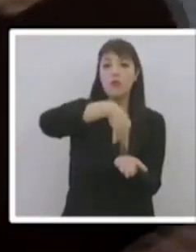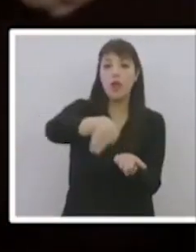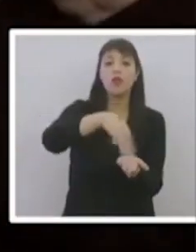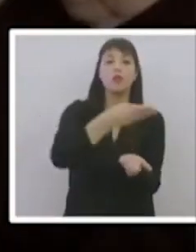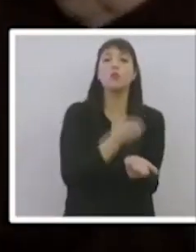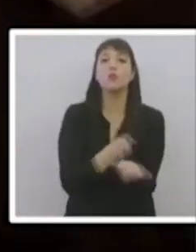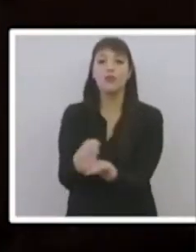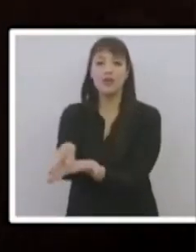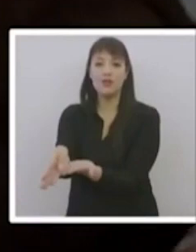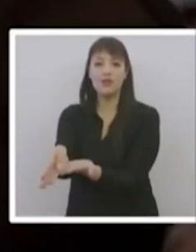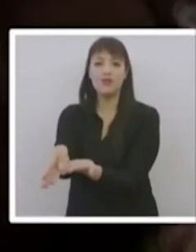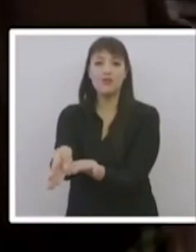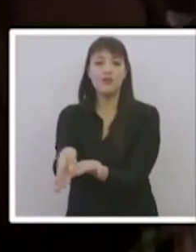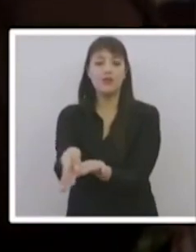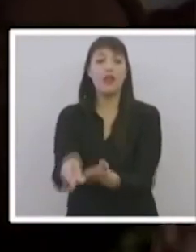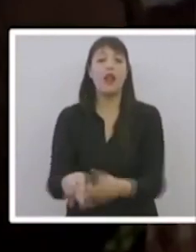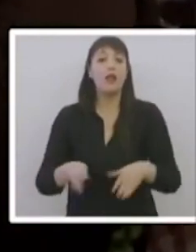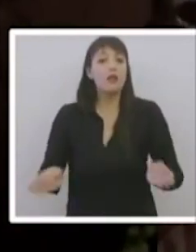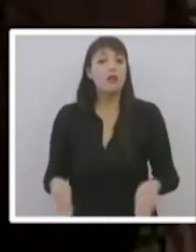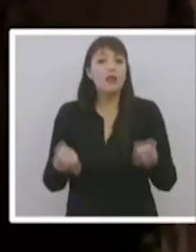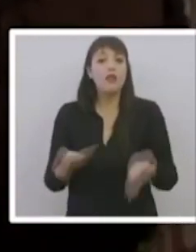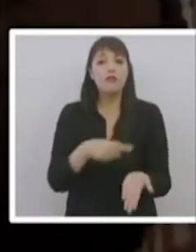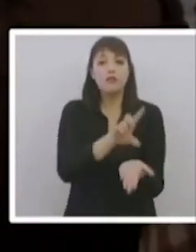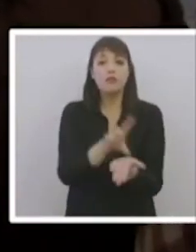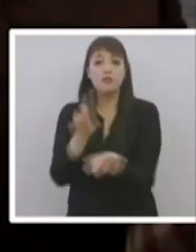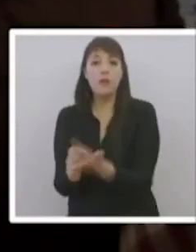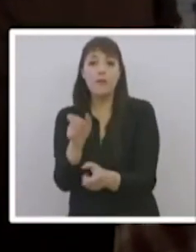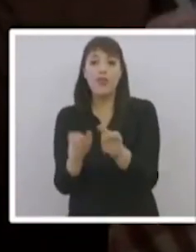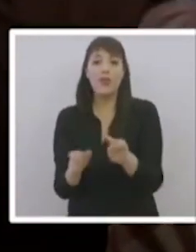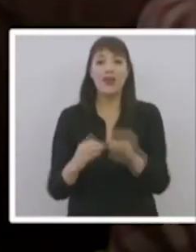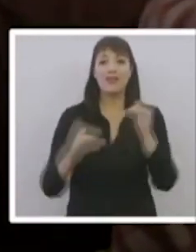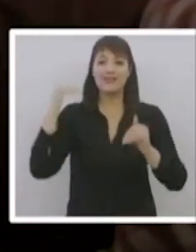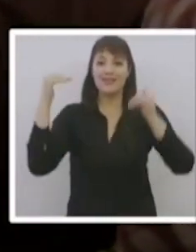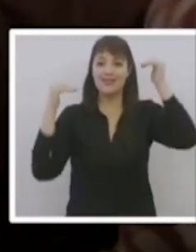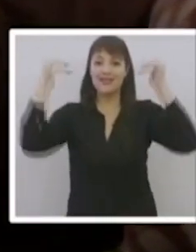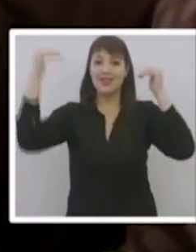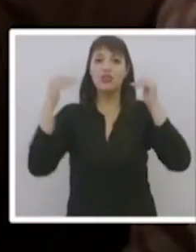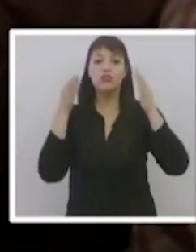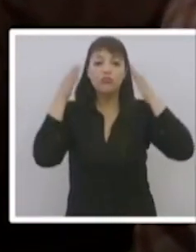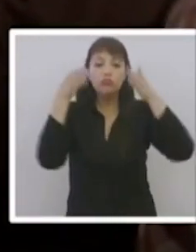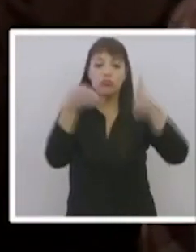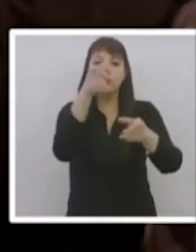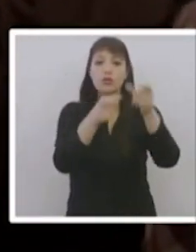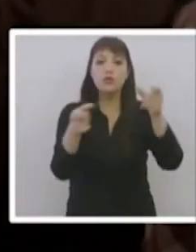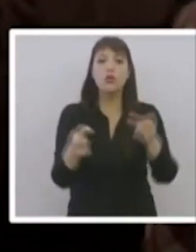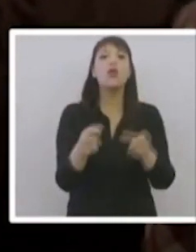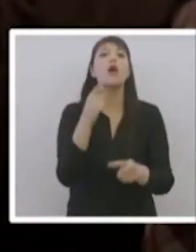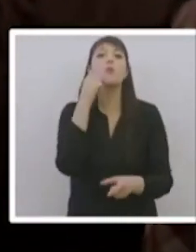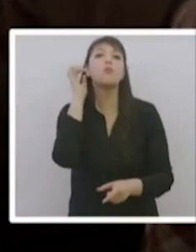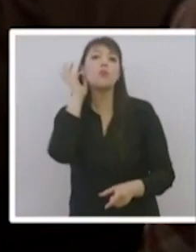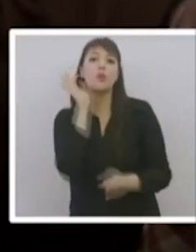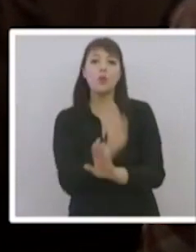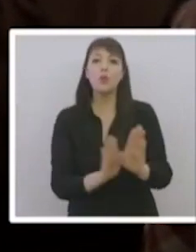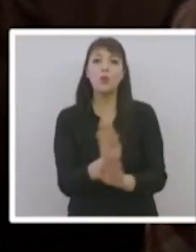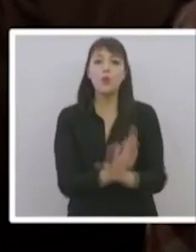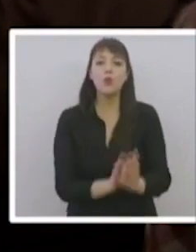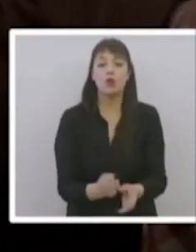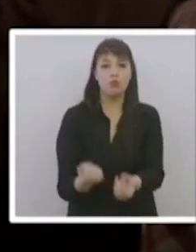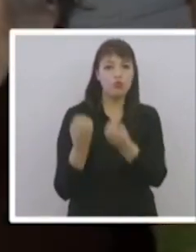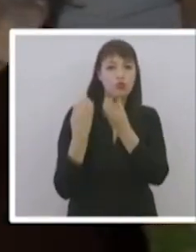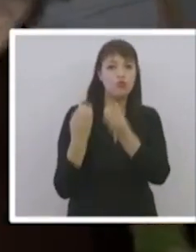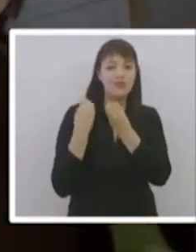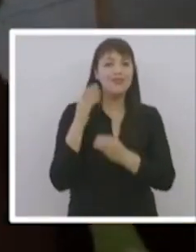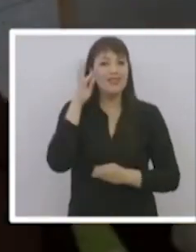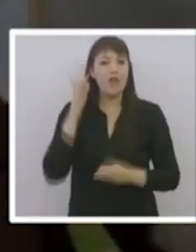aumento significativo referente al 25% de aumento, que es alrededor de los